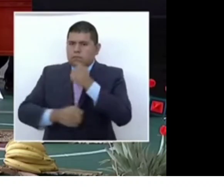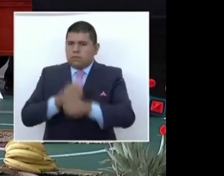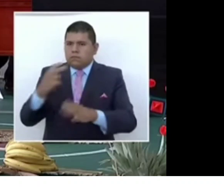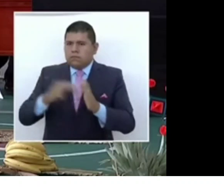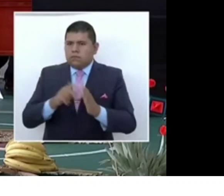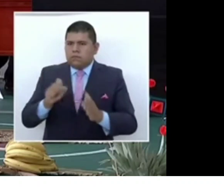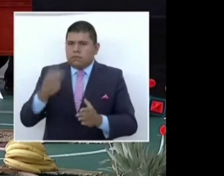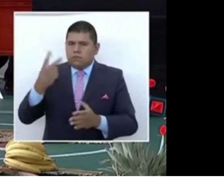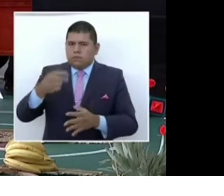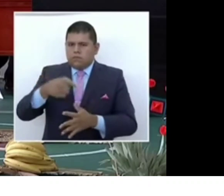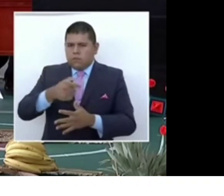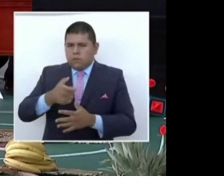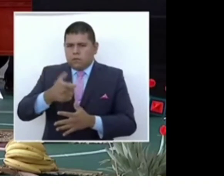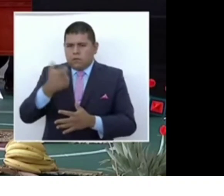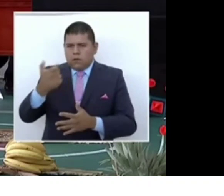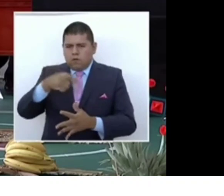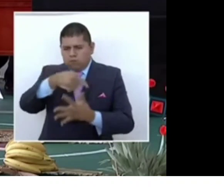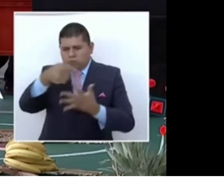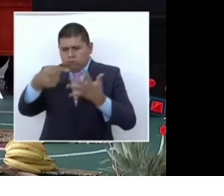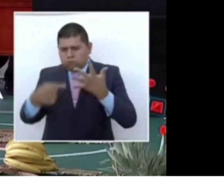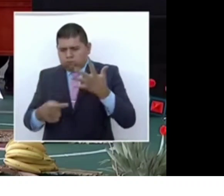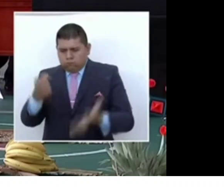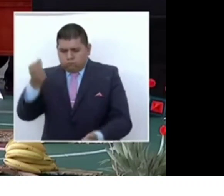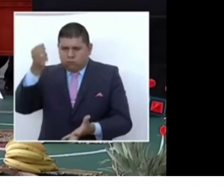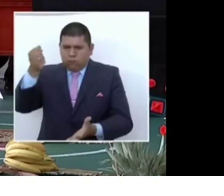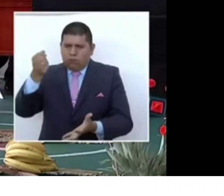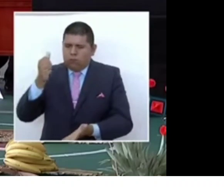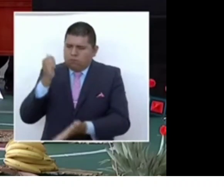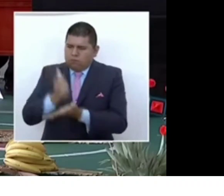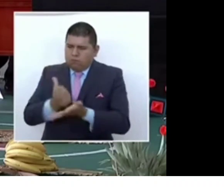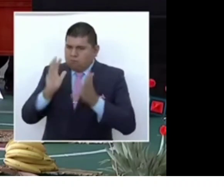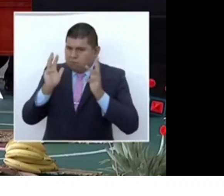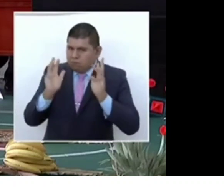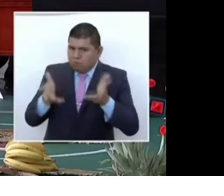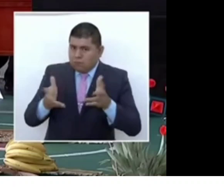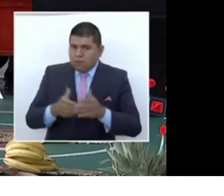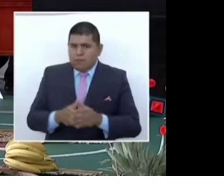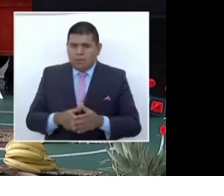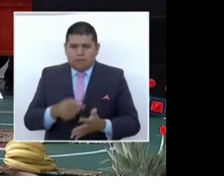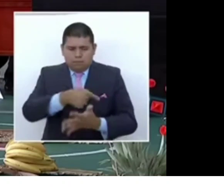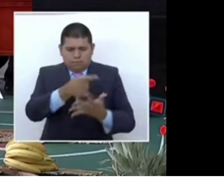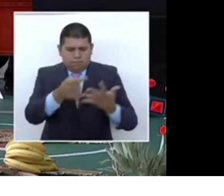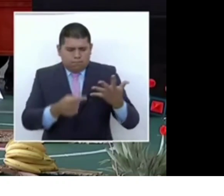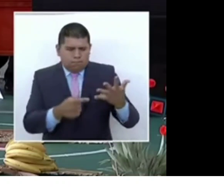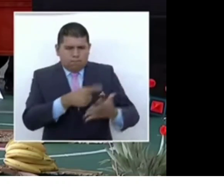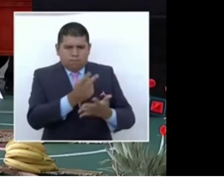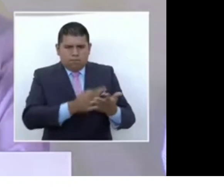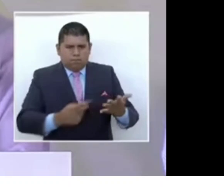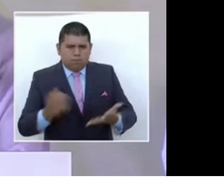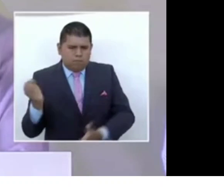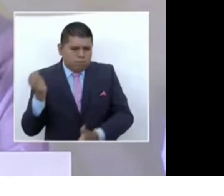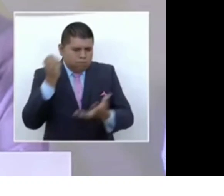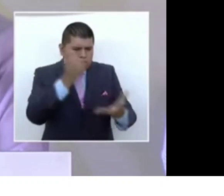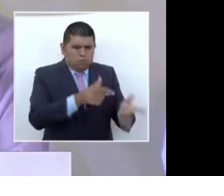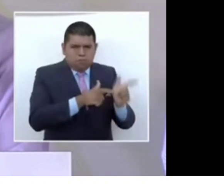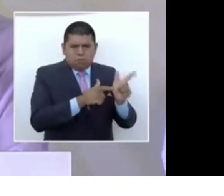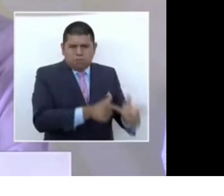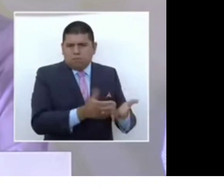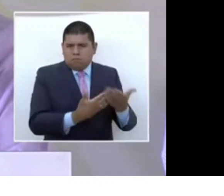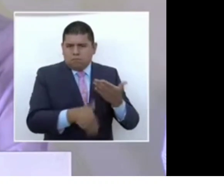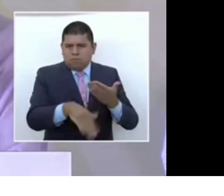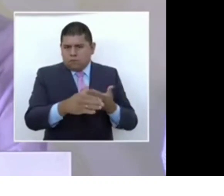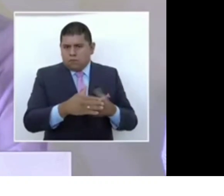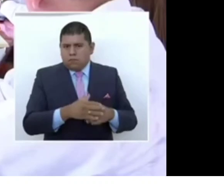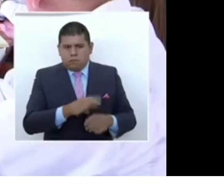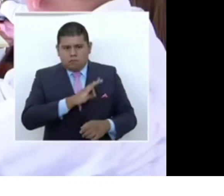próximo, ya se cuentan con los recursos para mantener todos estos programas,